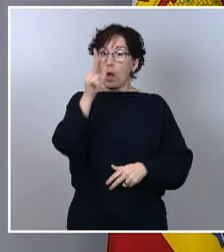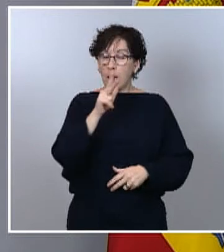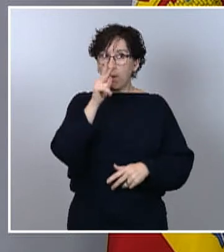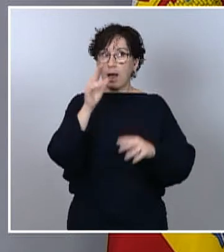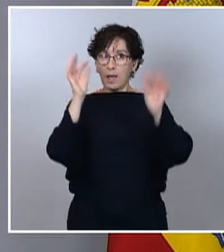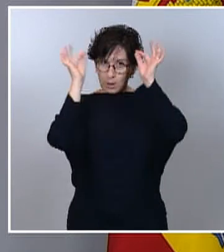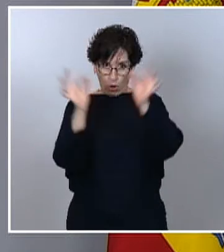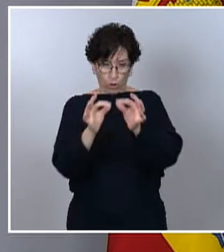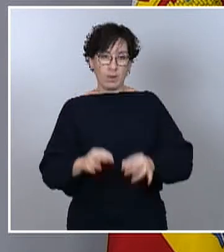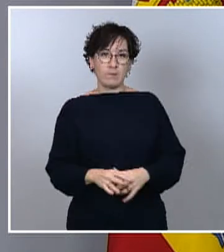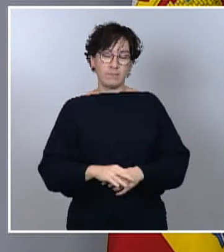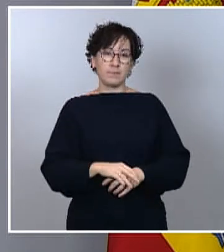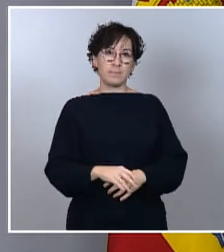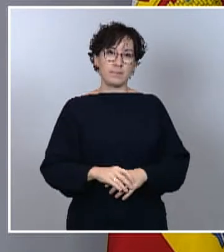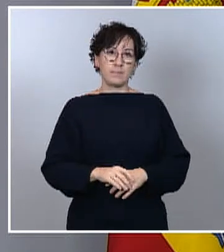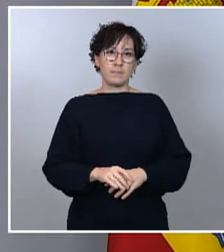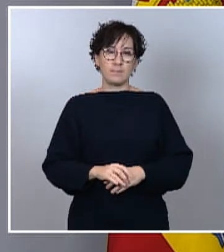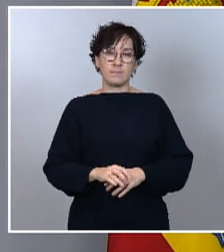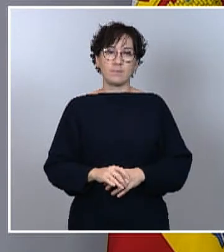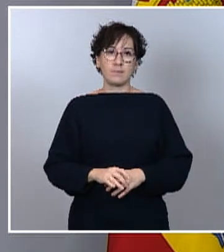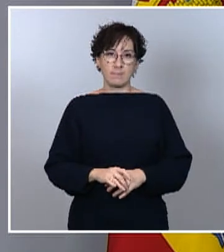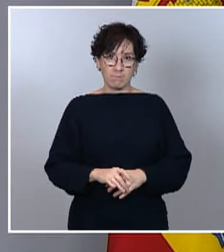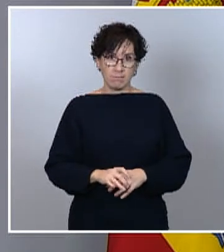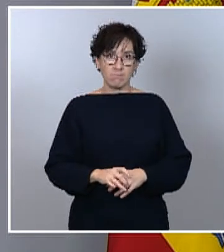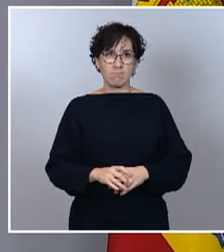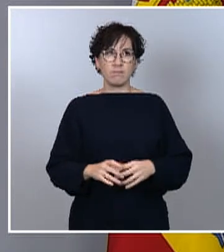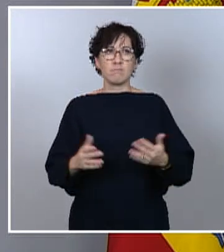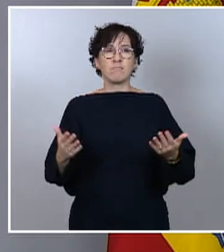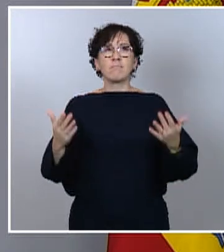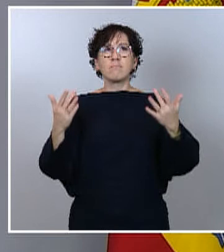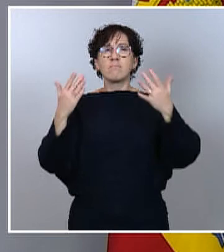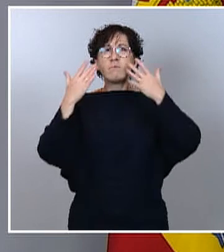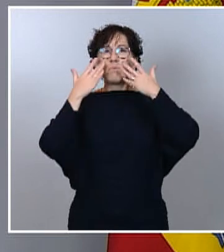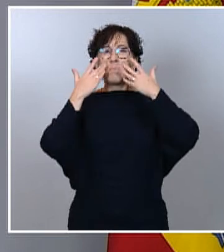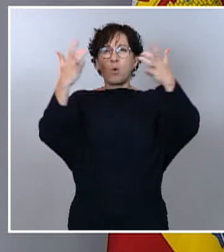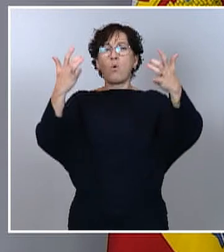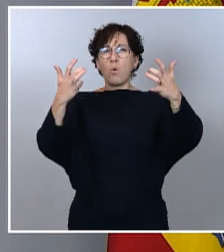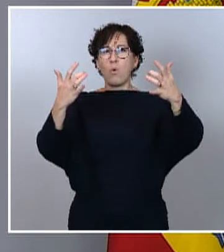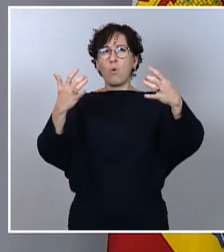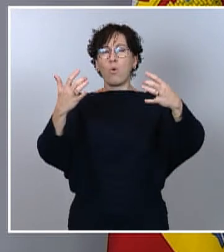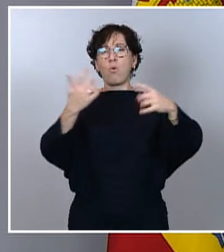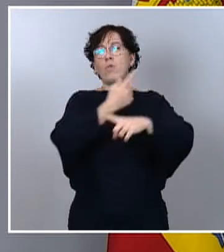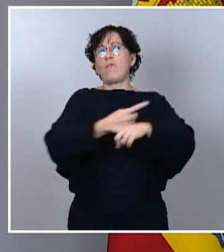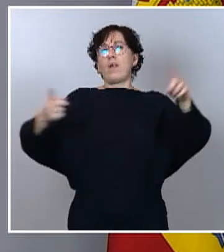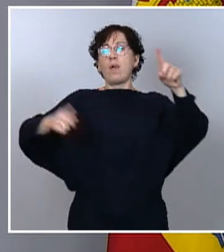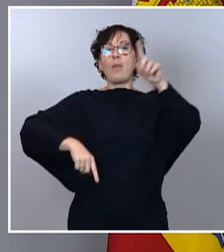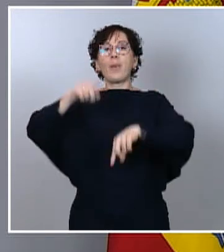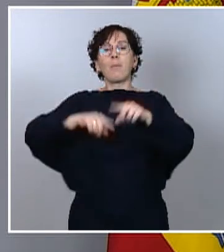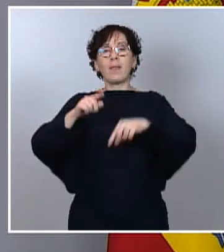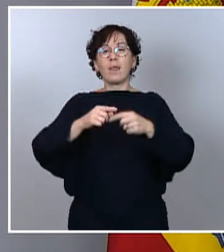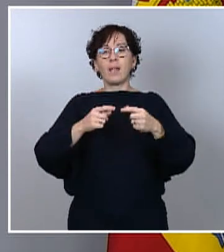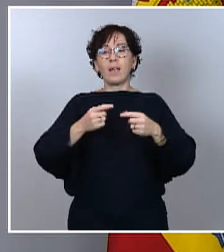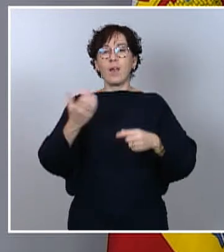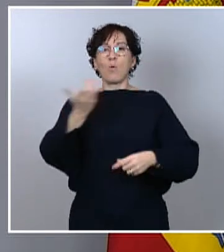Andalucía. No observamos grandes diferencias en prevalencia en función del tamaño municipal, de la cantidad